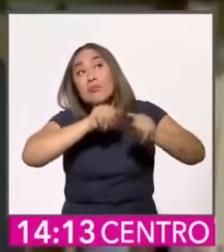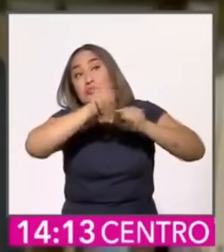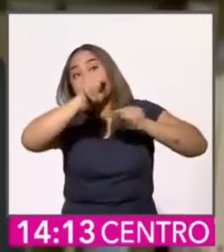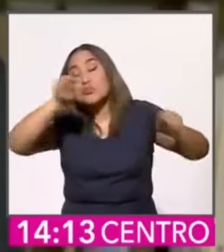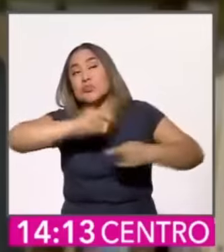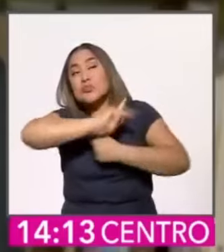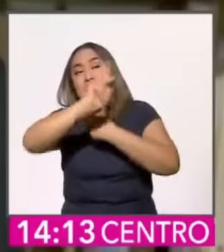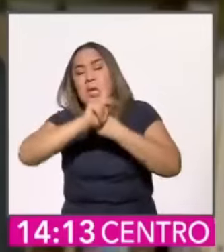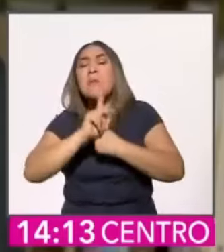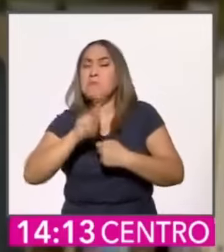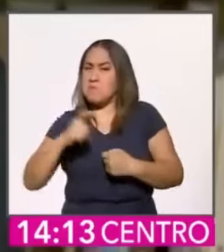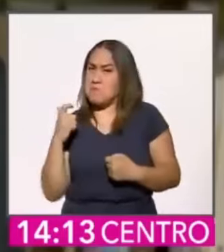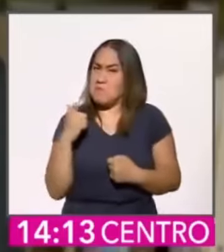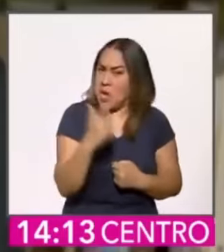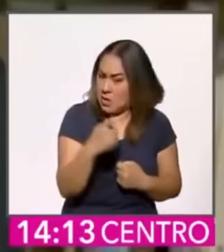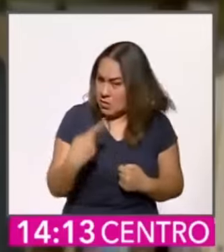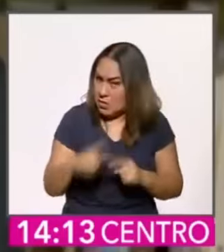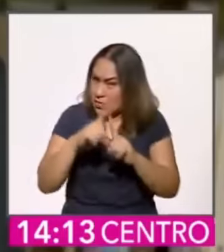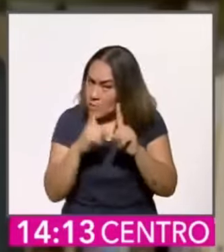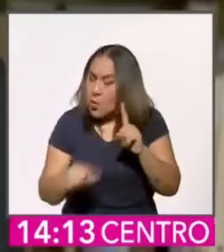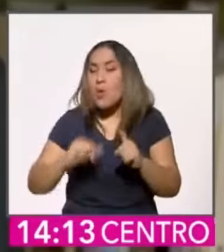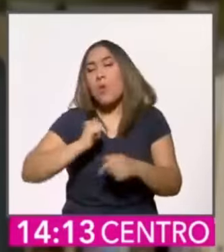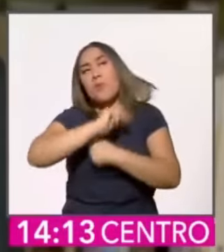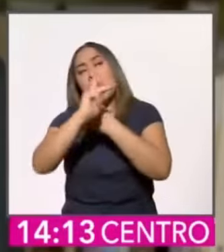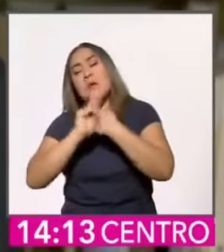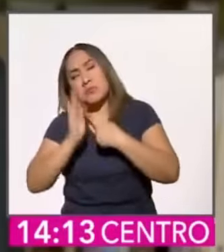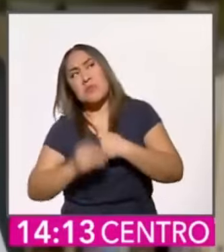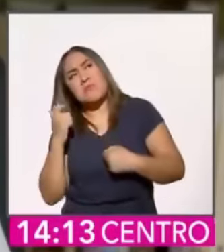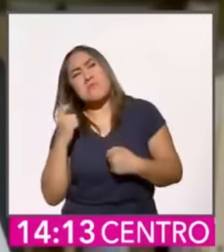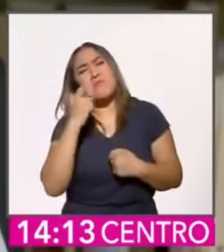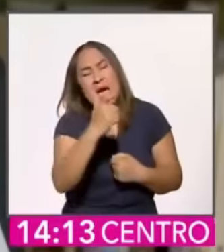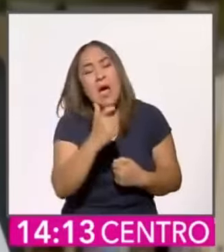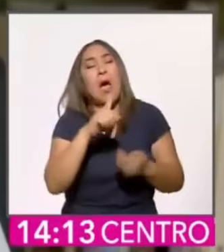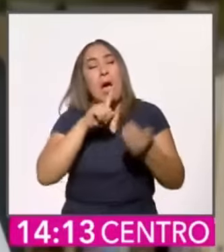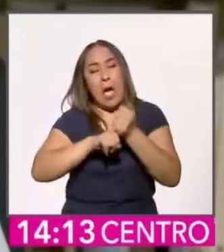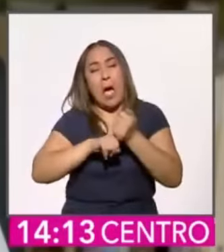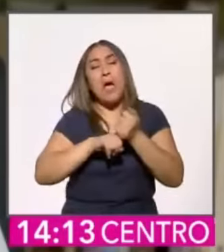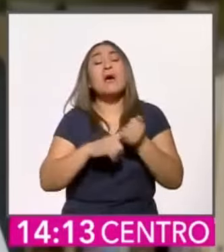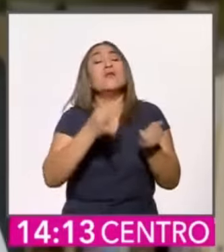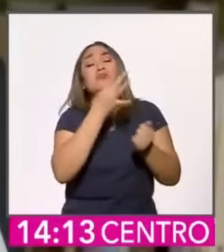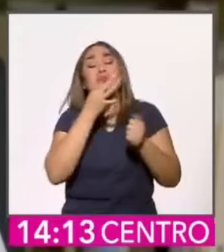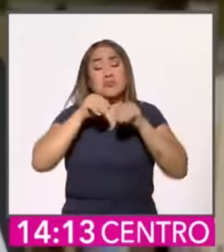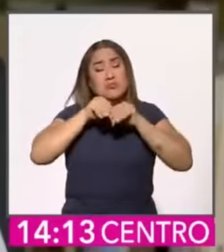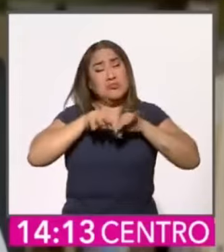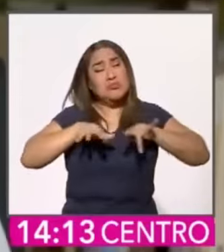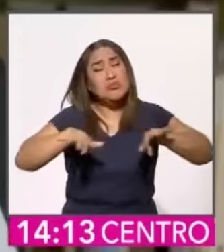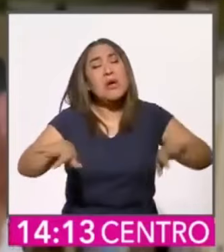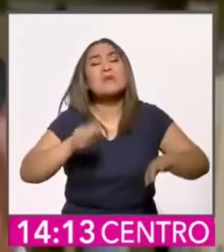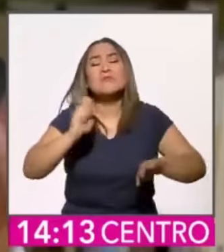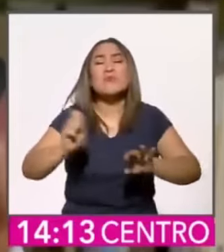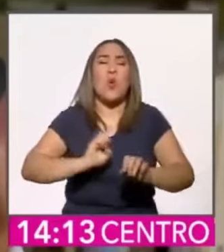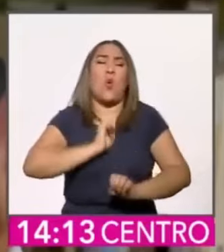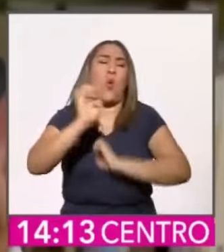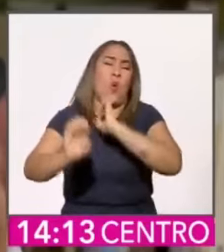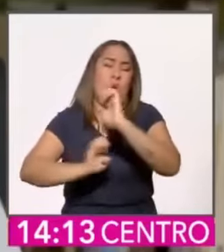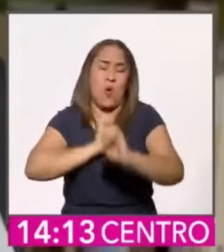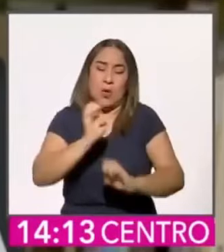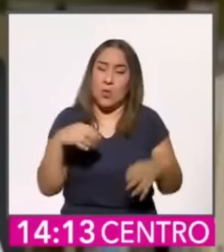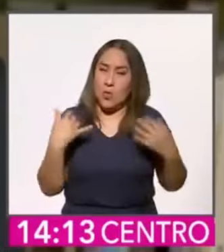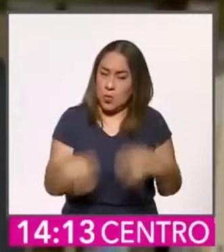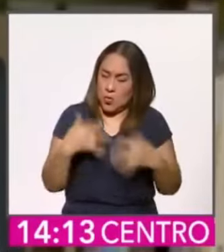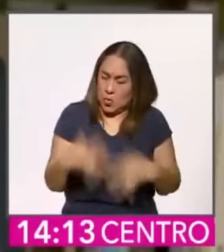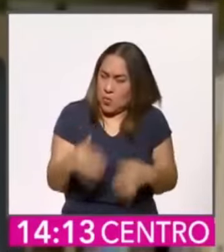con financiamiento nacional y extranjero saturan con calumnias y mensajes de odio en una de las